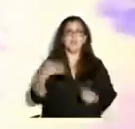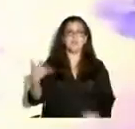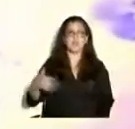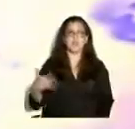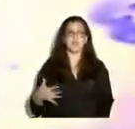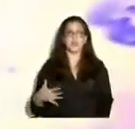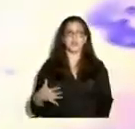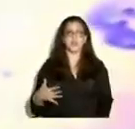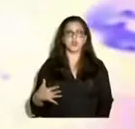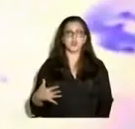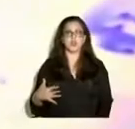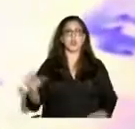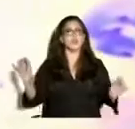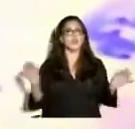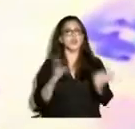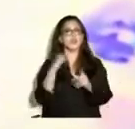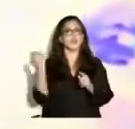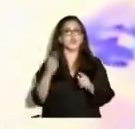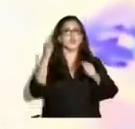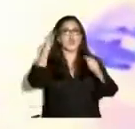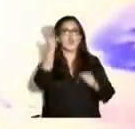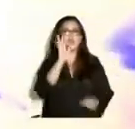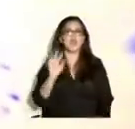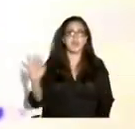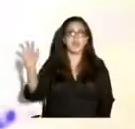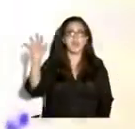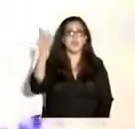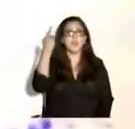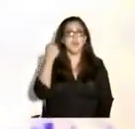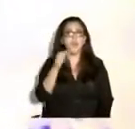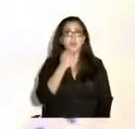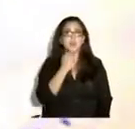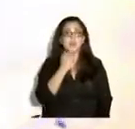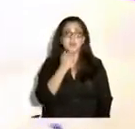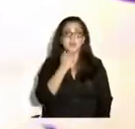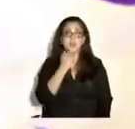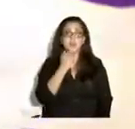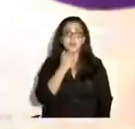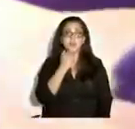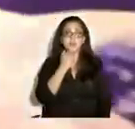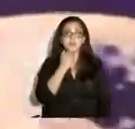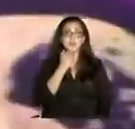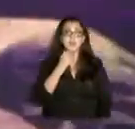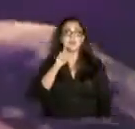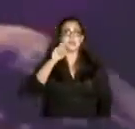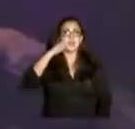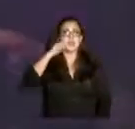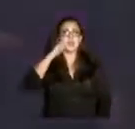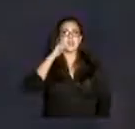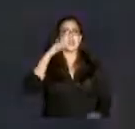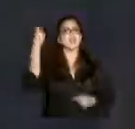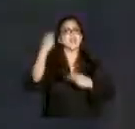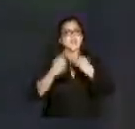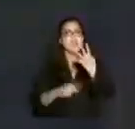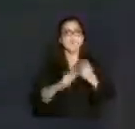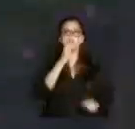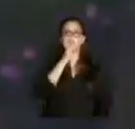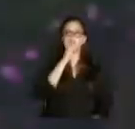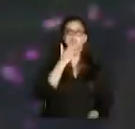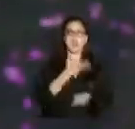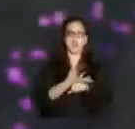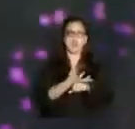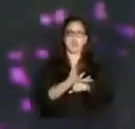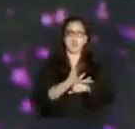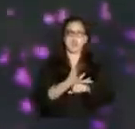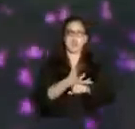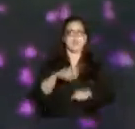más allá de lo que pudiéramos haber imaginado. Sin embargo, también aloja una cantidad de interrogantes y todavía